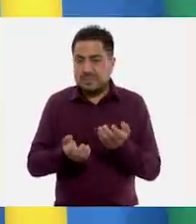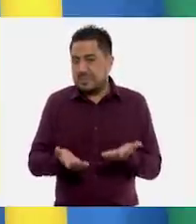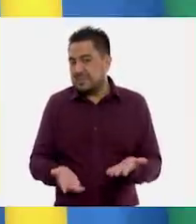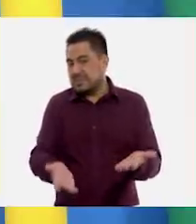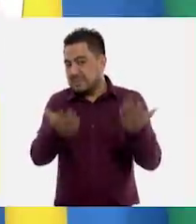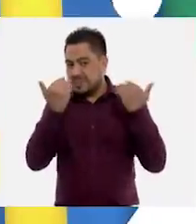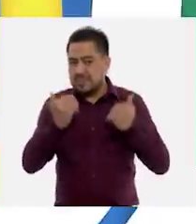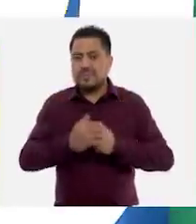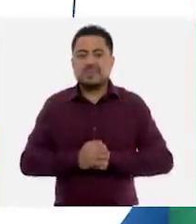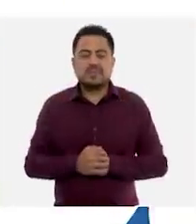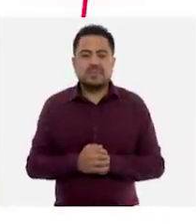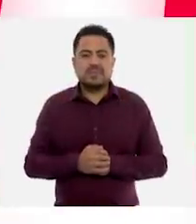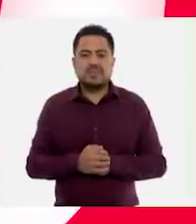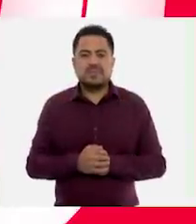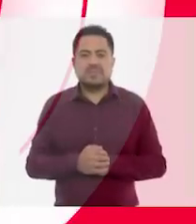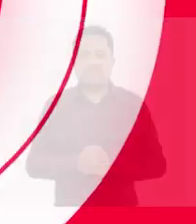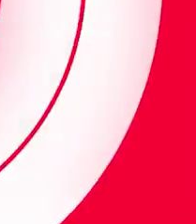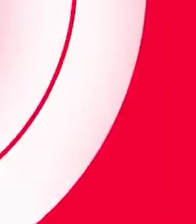poco.